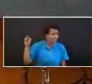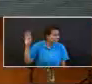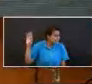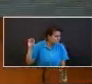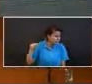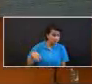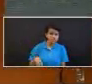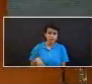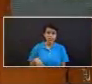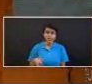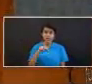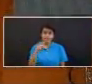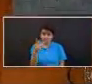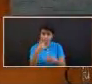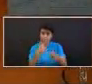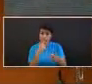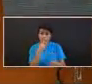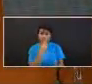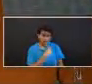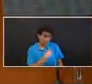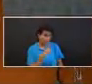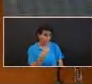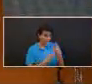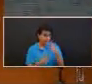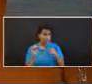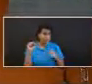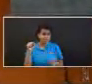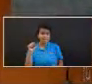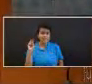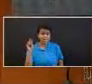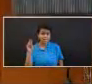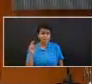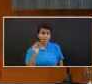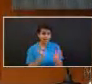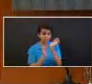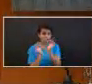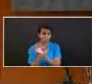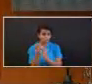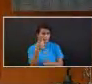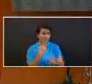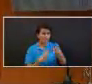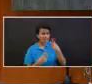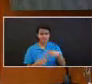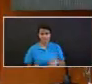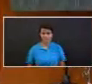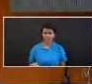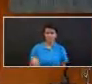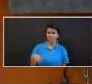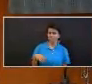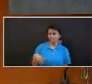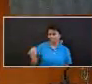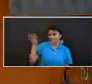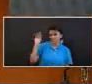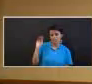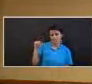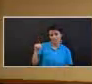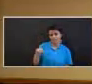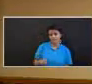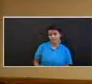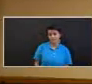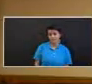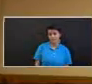Y le dice: hermano, venga, si necesita de Jesús, venga a humillarse aquí. Aleluya.